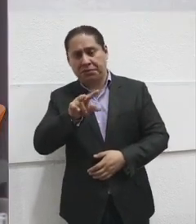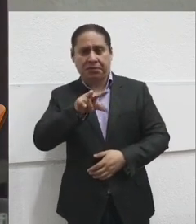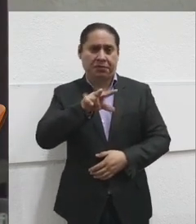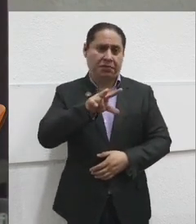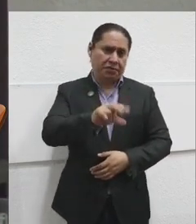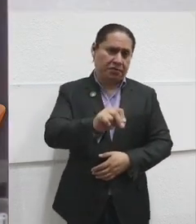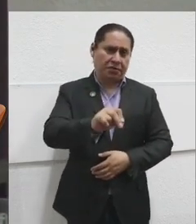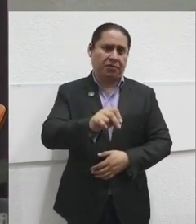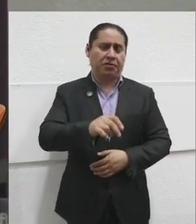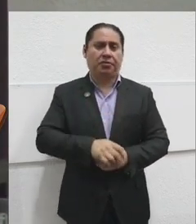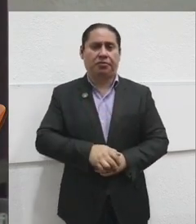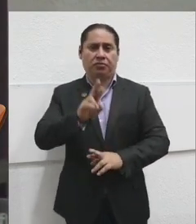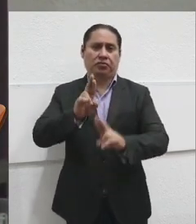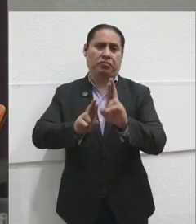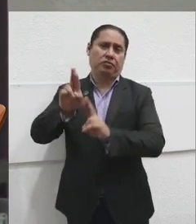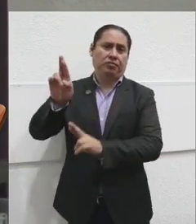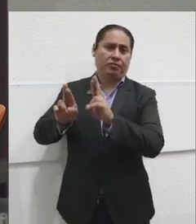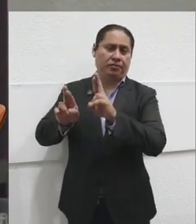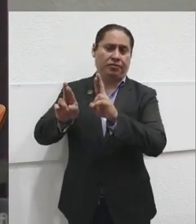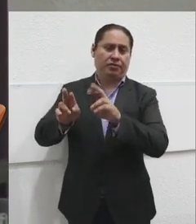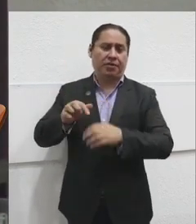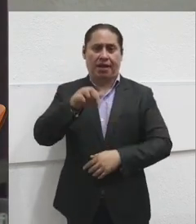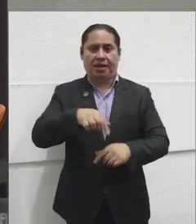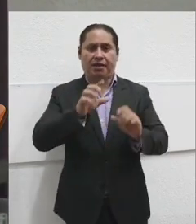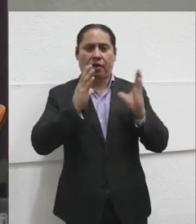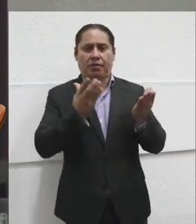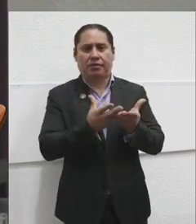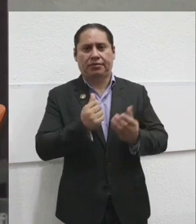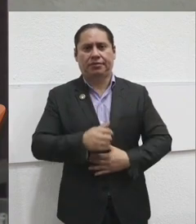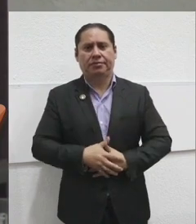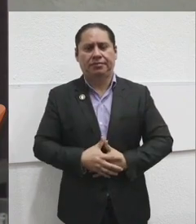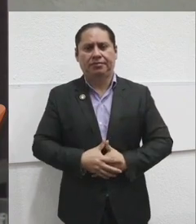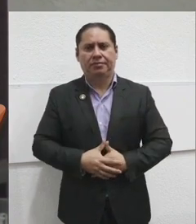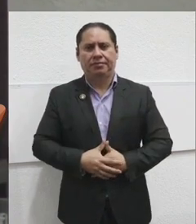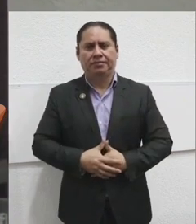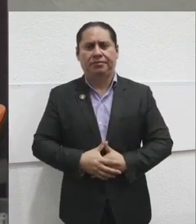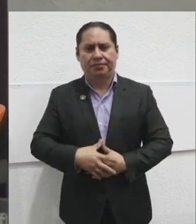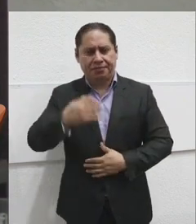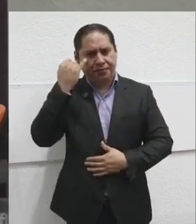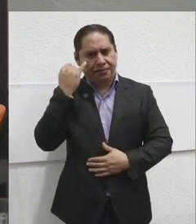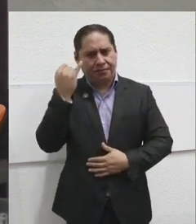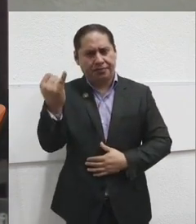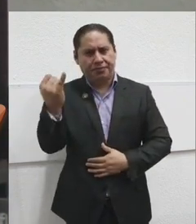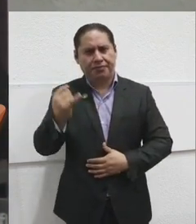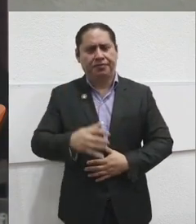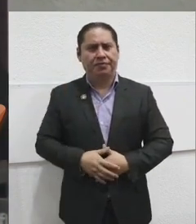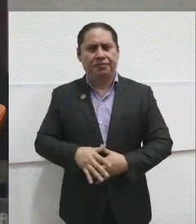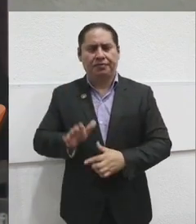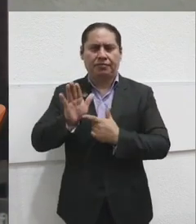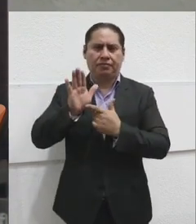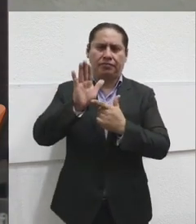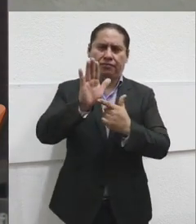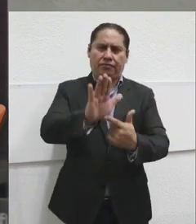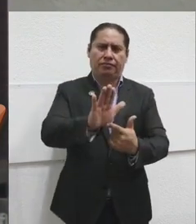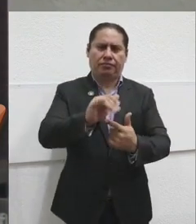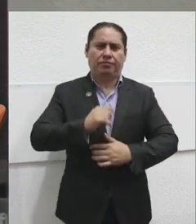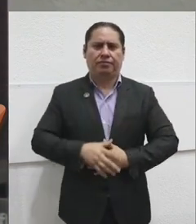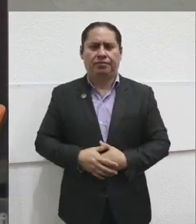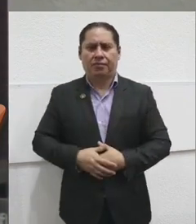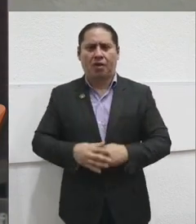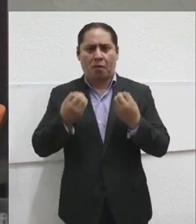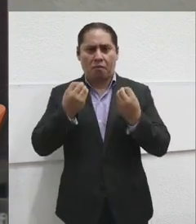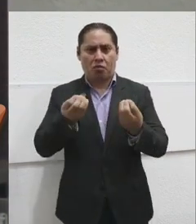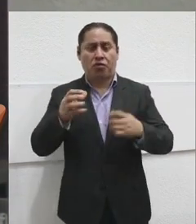lo decide la mayoría de este Congreso. La iniciativa se presenta en un momento de